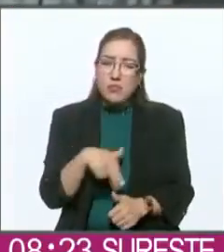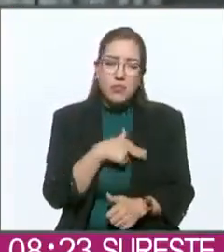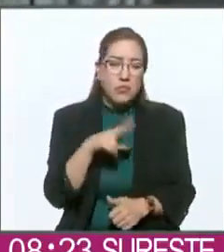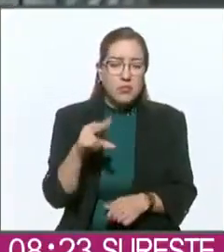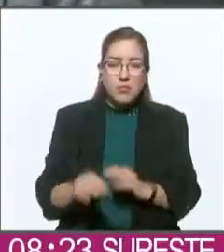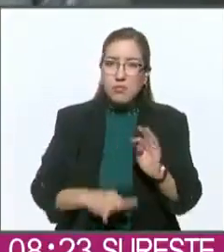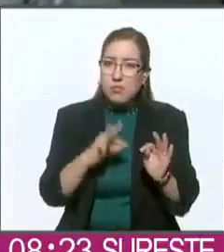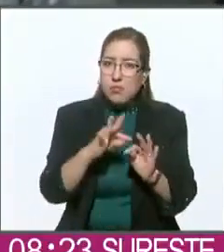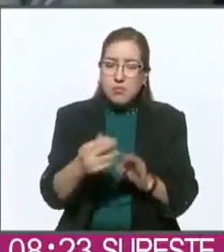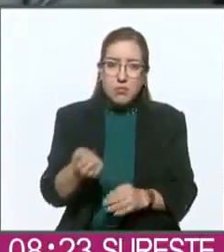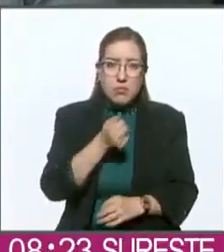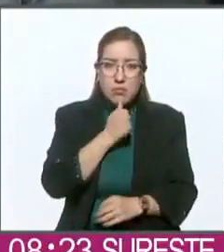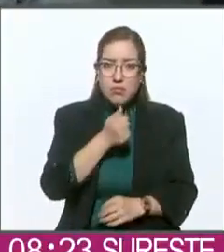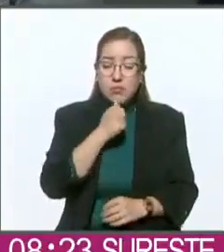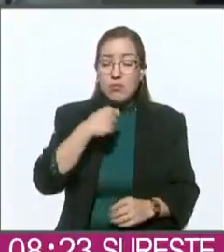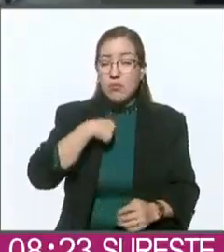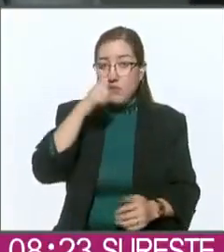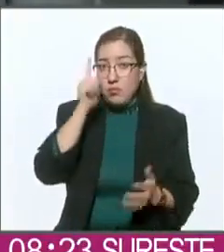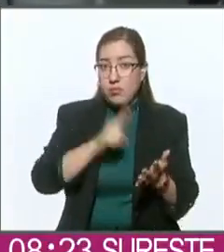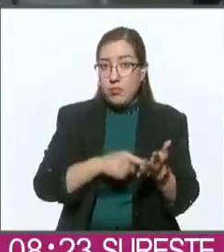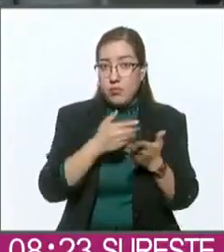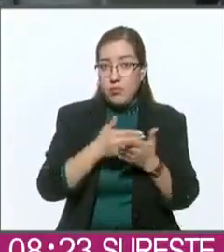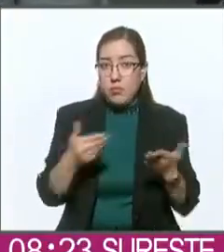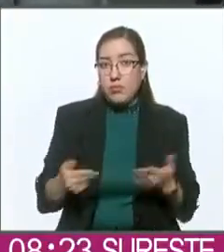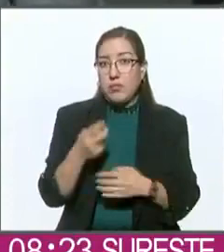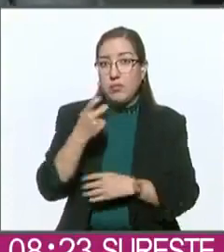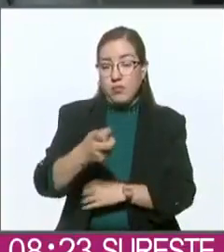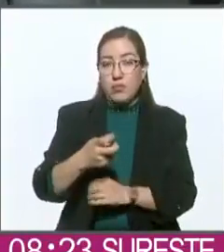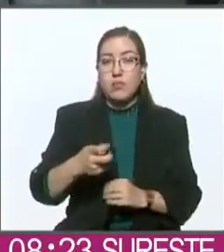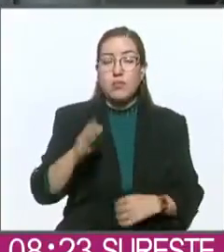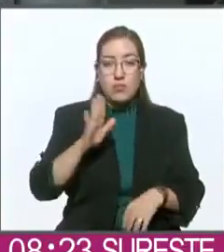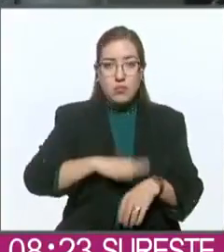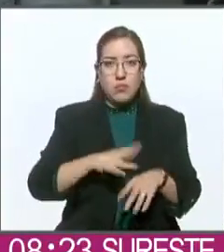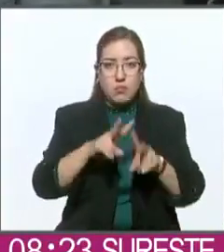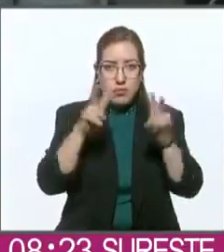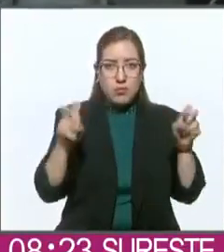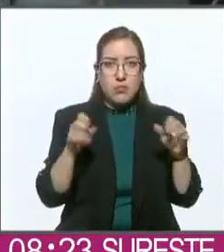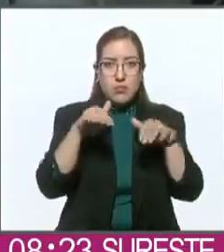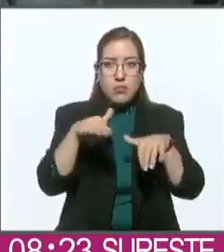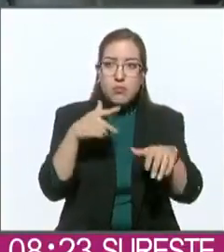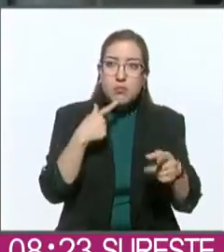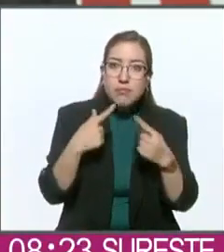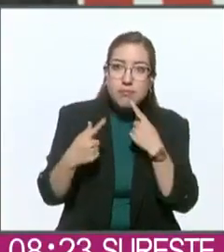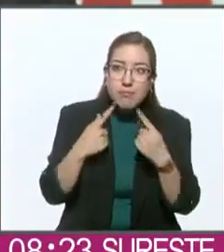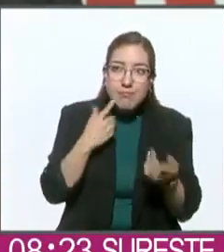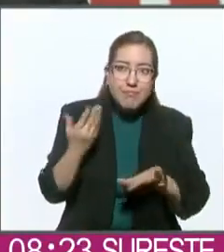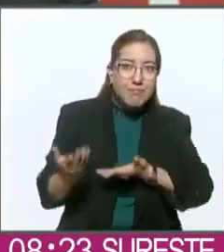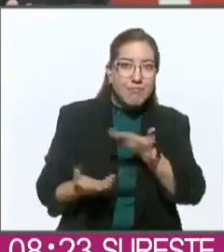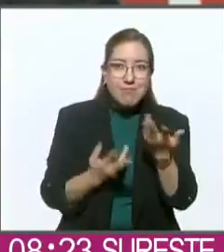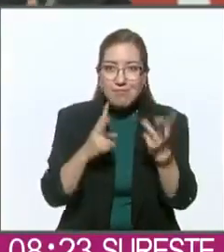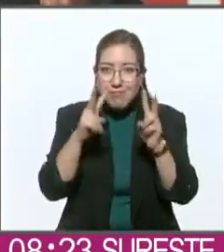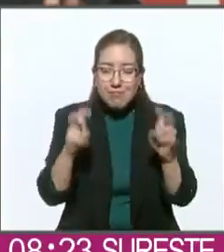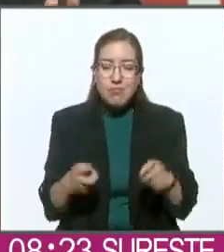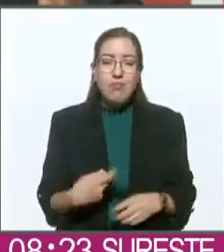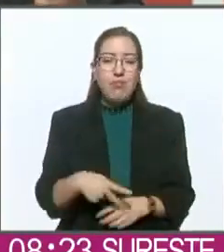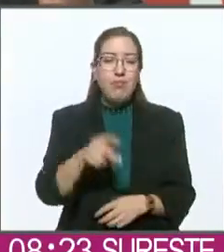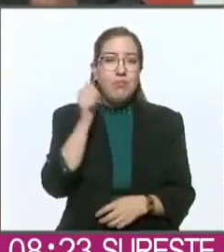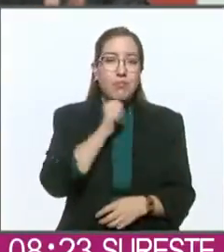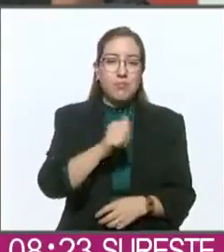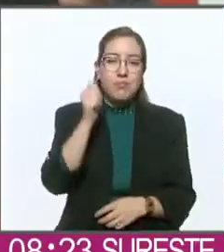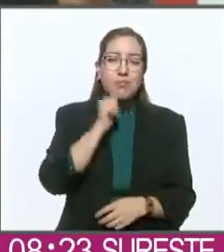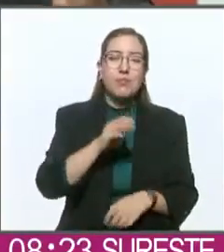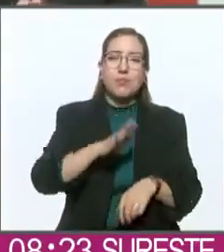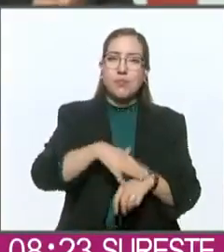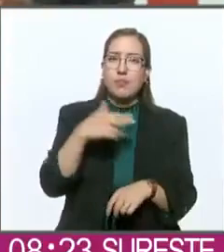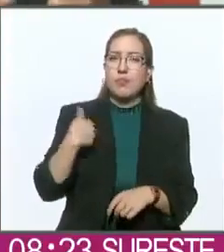cumplido y creo que ese va a ser el tono del debate, pero siempre será mucho más lo que